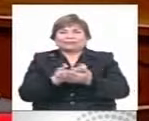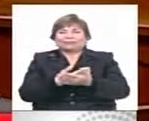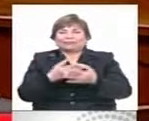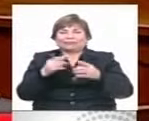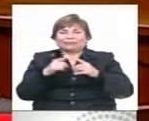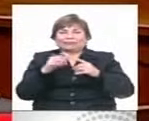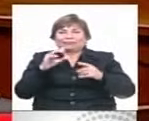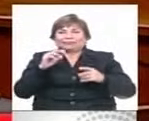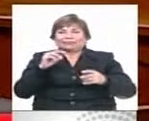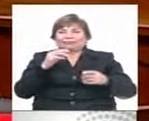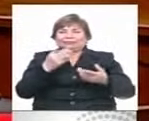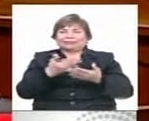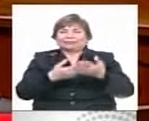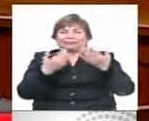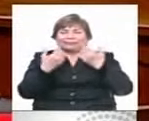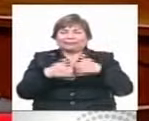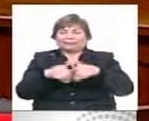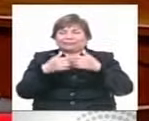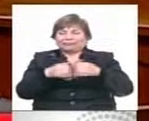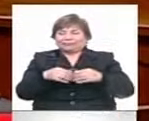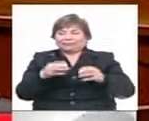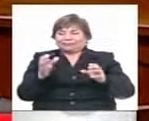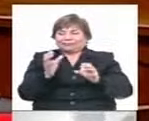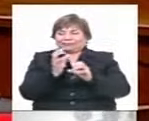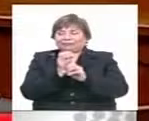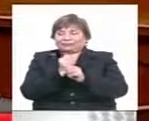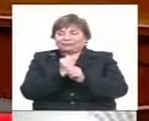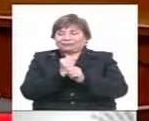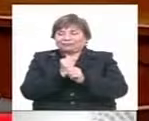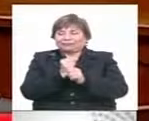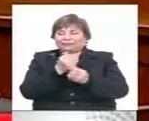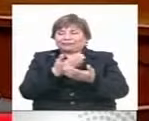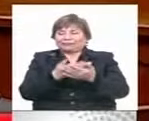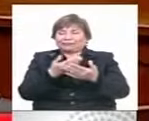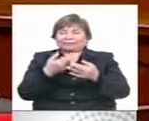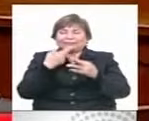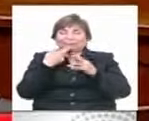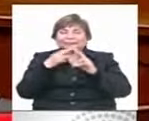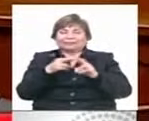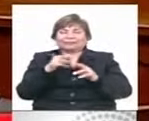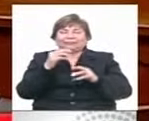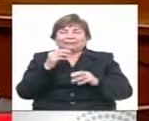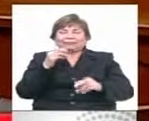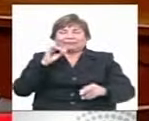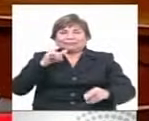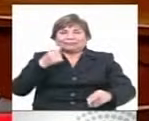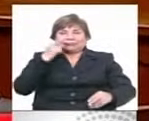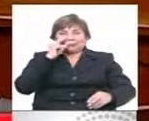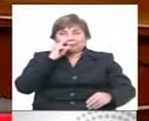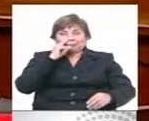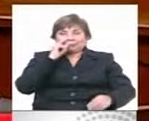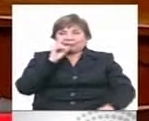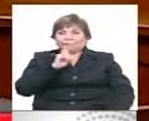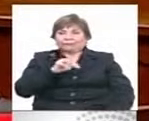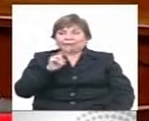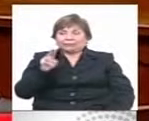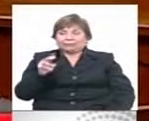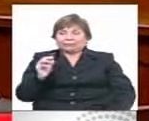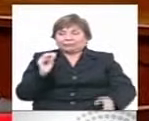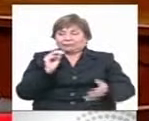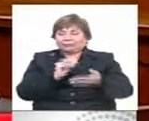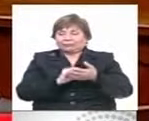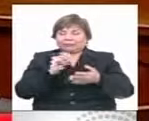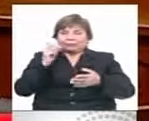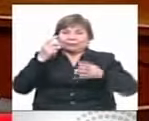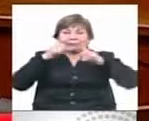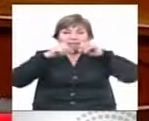Cuarta Revolución Industrial. Como resultado de ese centro, en junio del 2022 implementaremos la primera